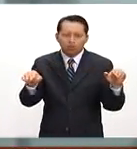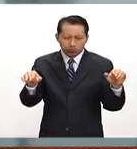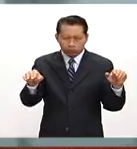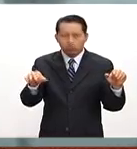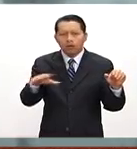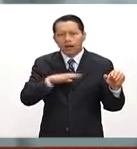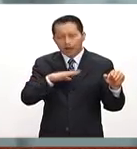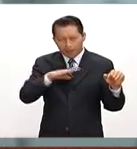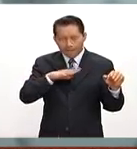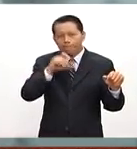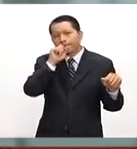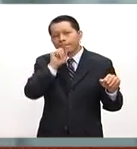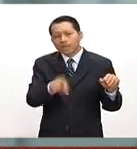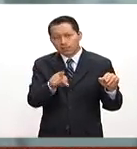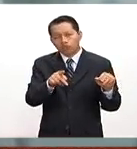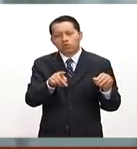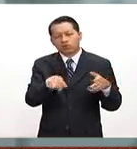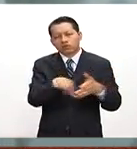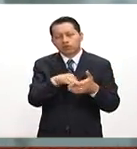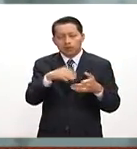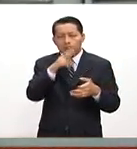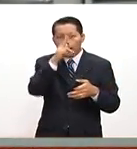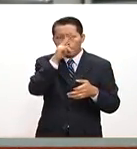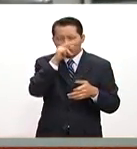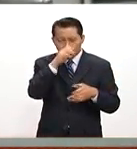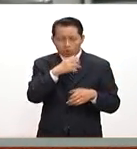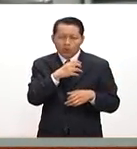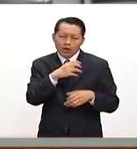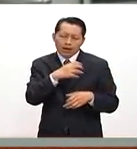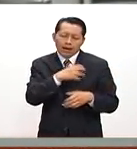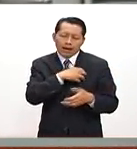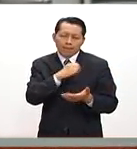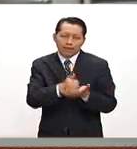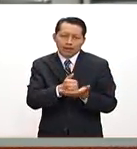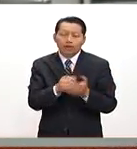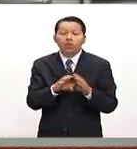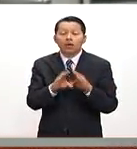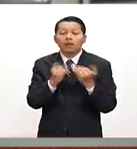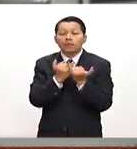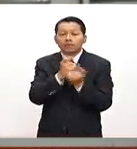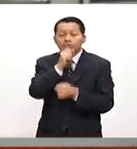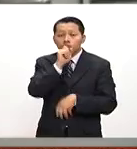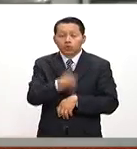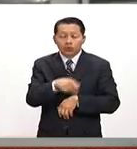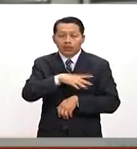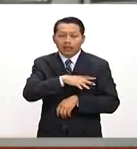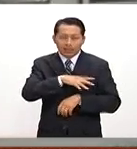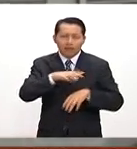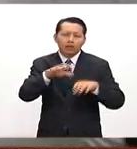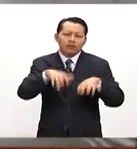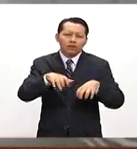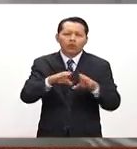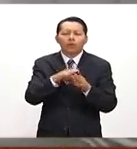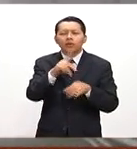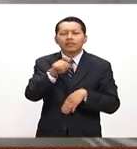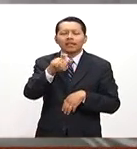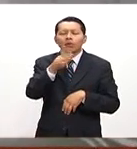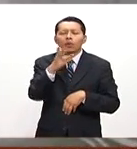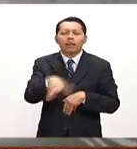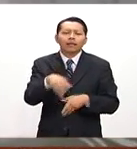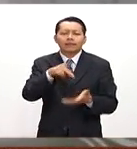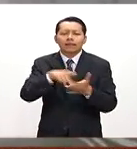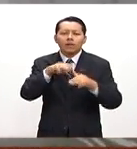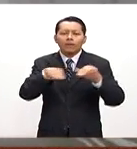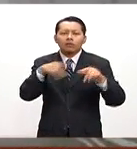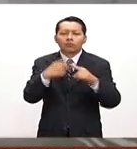unos 110 kilómetros al poniente de Hermosillo, capital del estado. El centro de esta tormenta, que presenta vientos de 110 kilómetros por